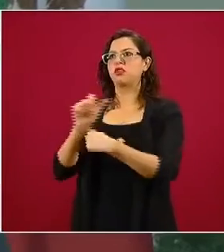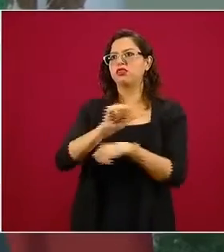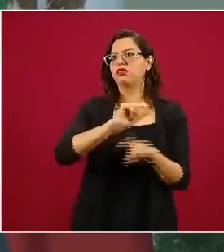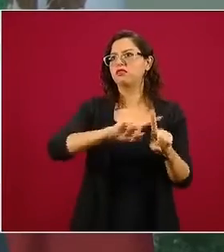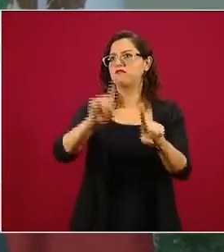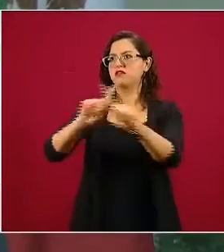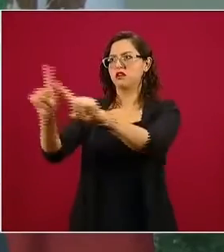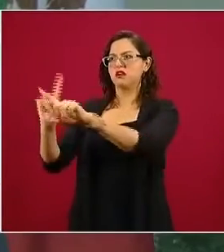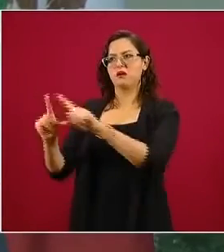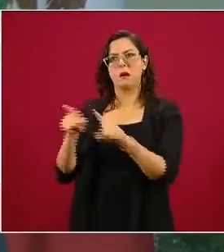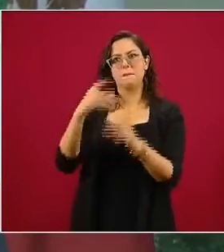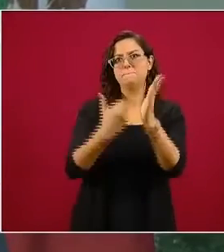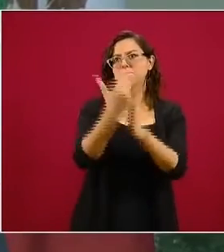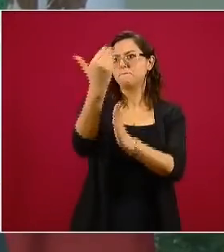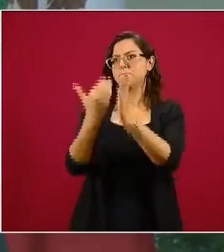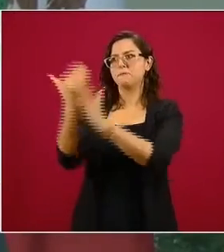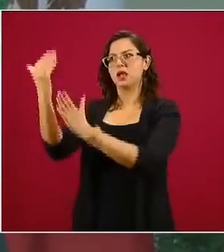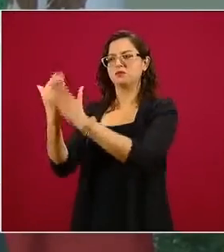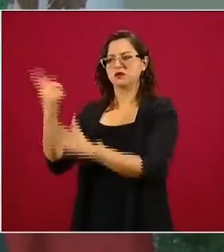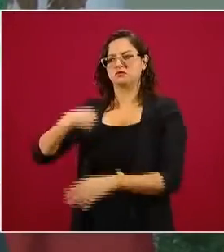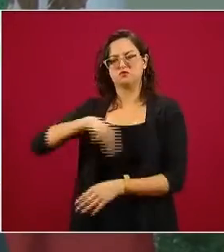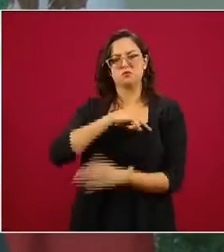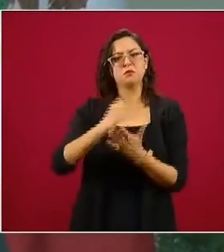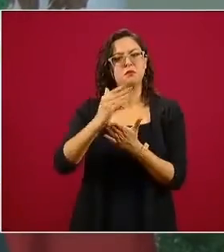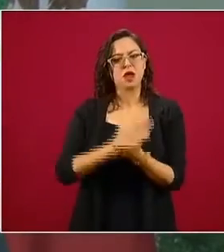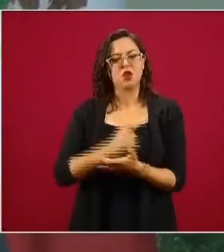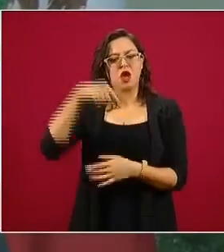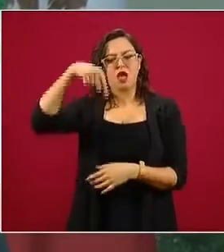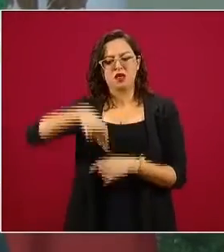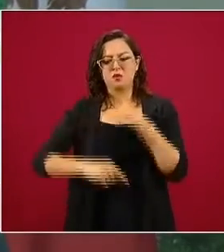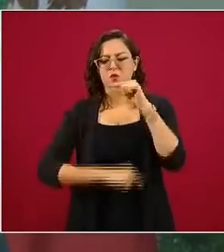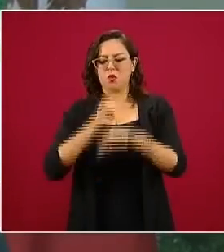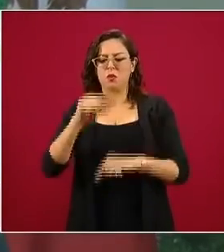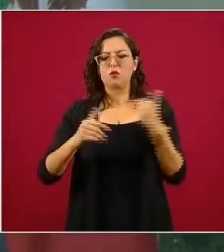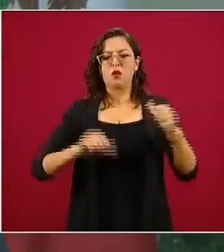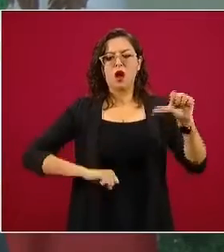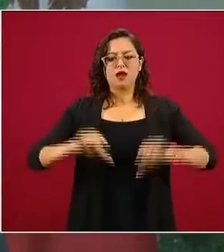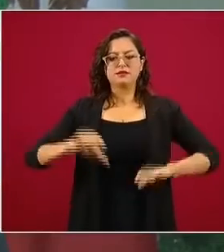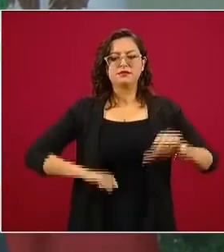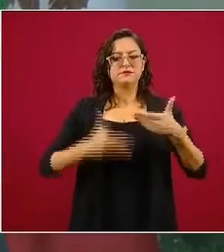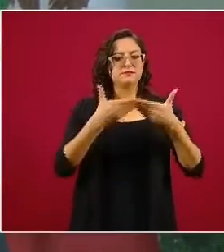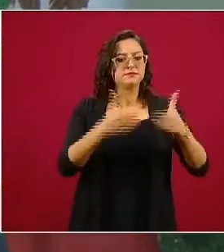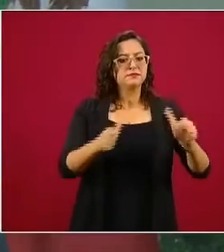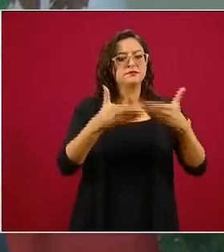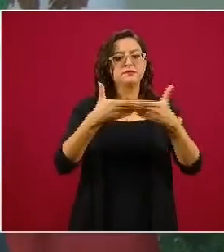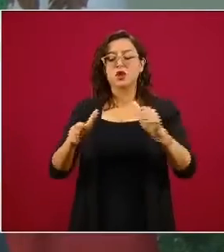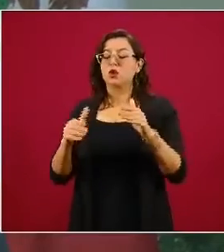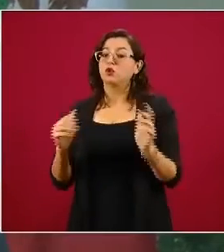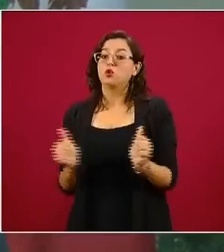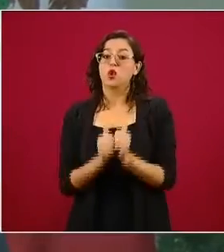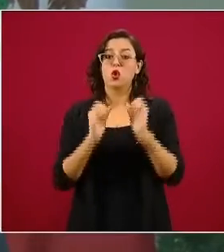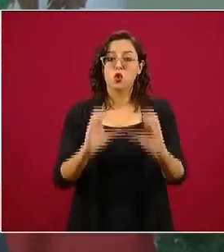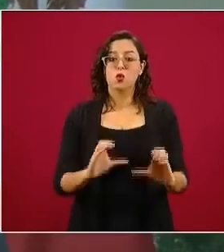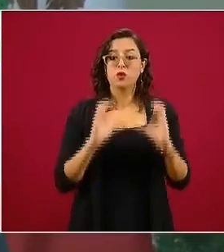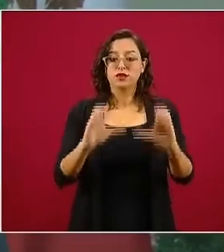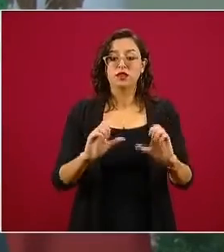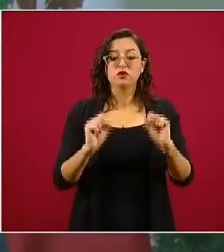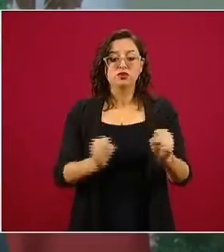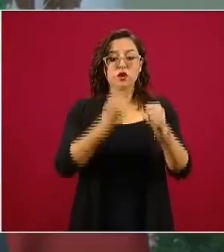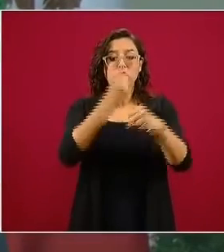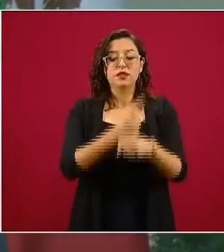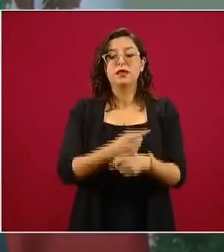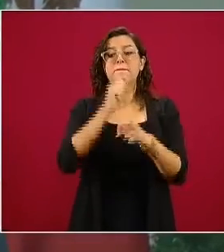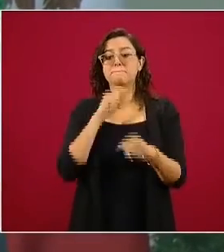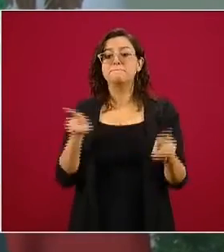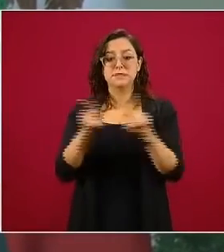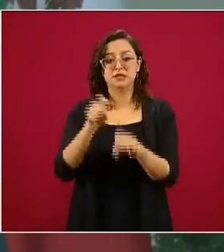con seguridad estamos reabriendo nuestro país y también estamos reabriendo las escuelas. Queremos que se vuelvan a abrir,